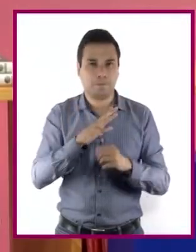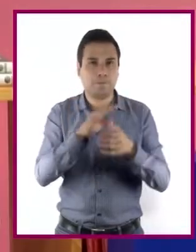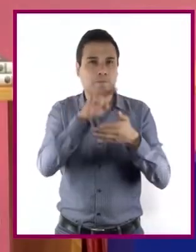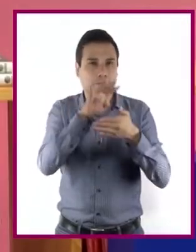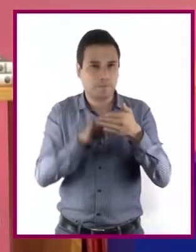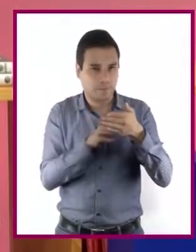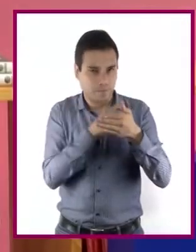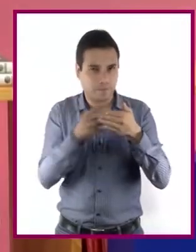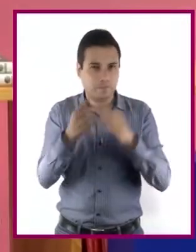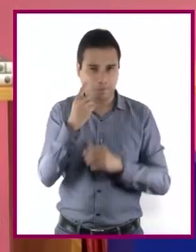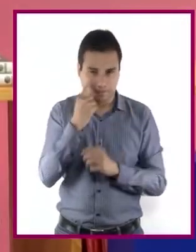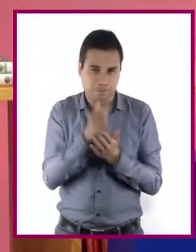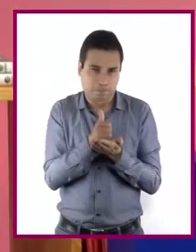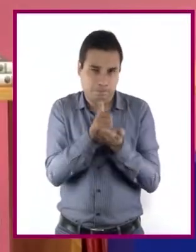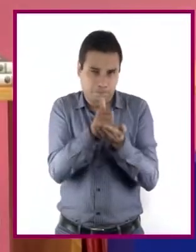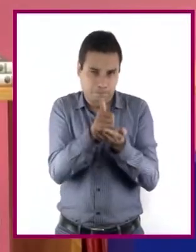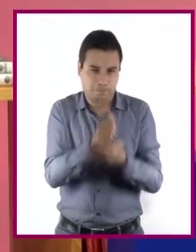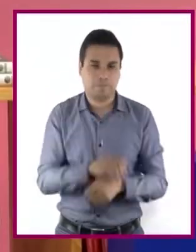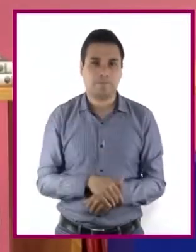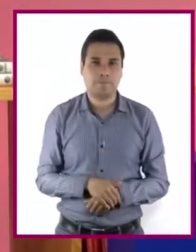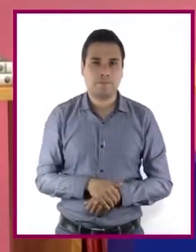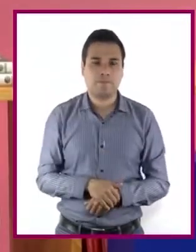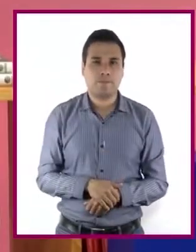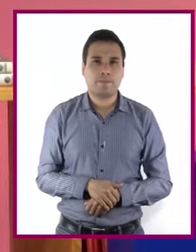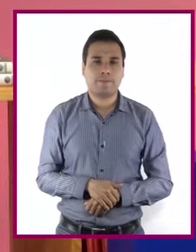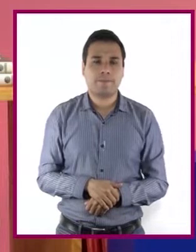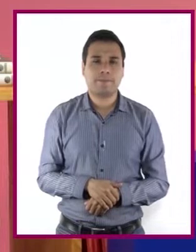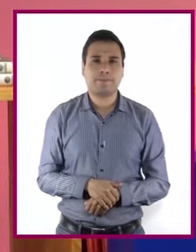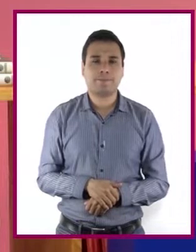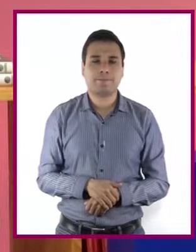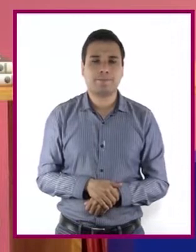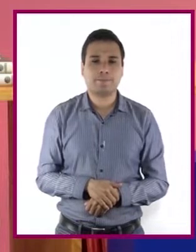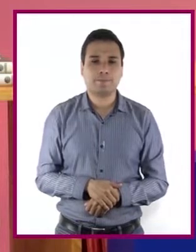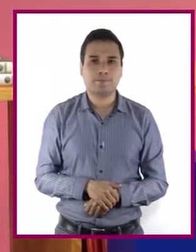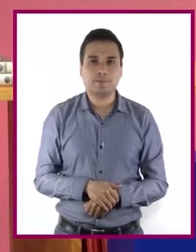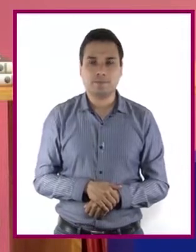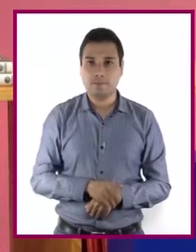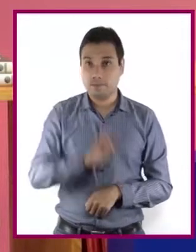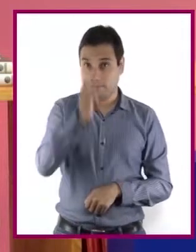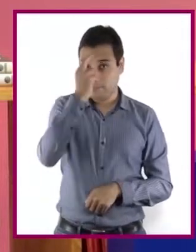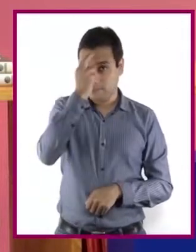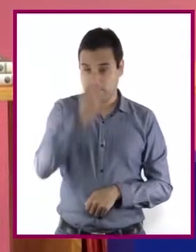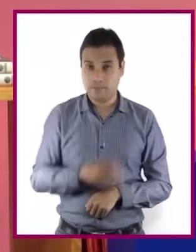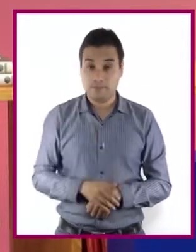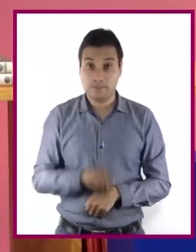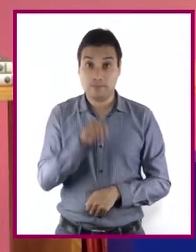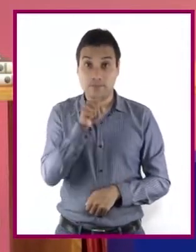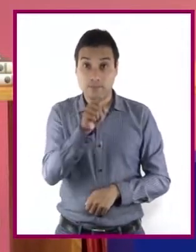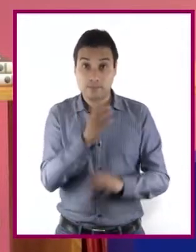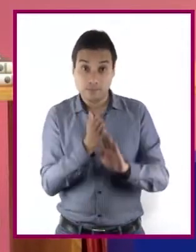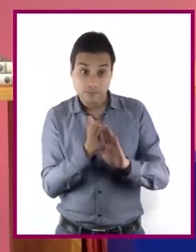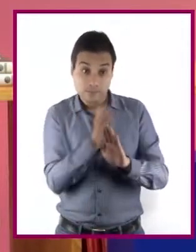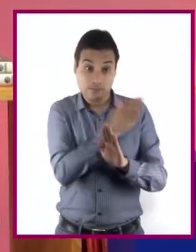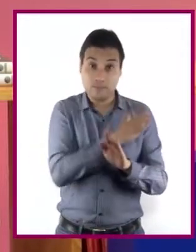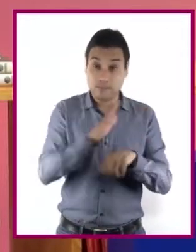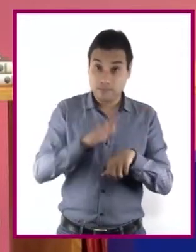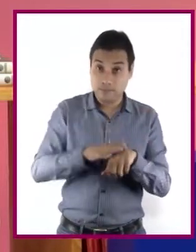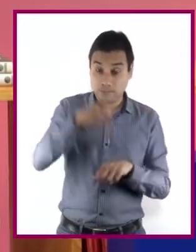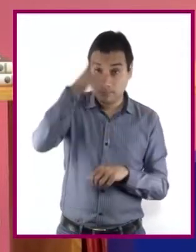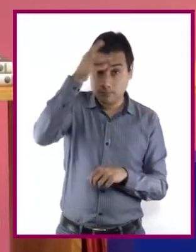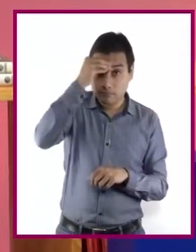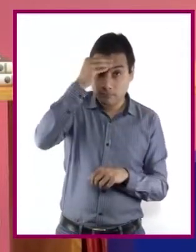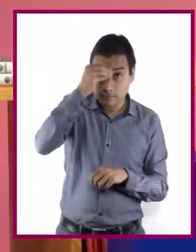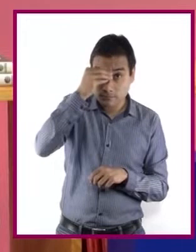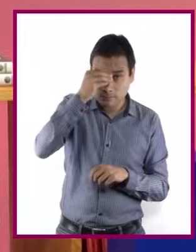diseñado para ustedes y esta sesión. Tengan presente que entre más conocimientos previos tengan sobre la materia, si conocen la obra